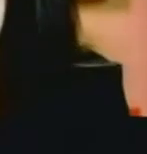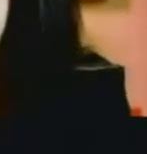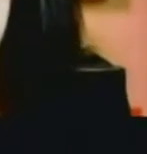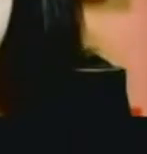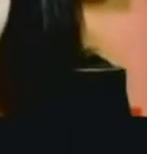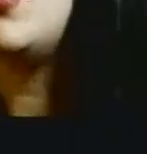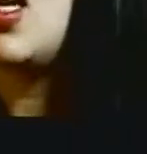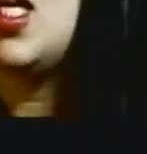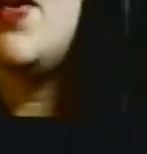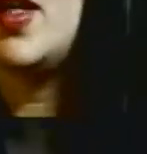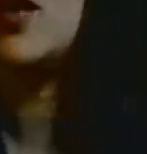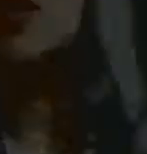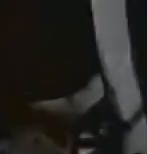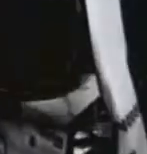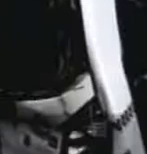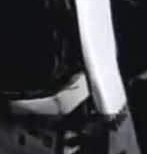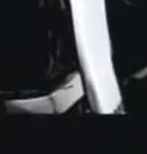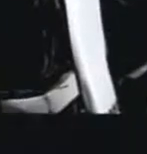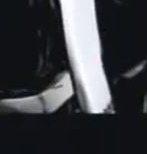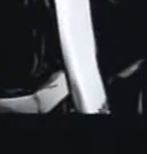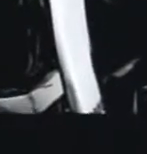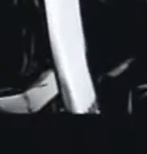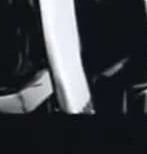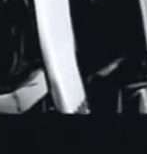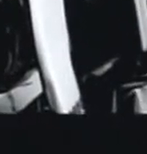Y en estos momentos está libre.